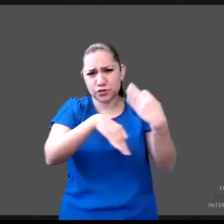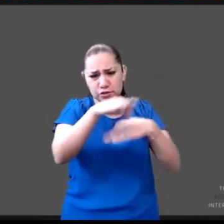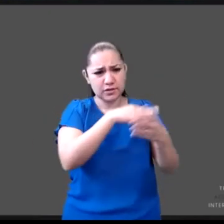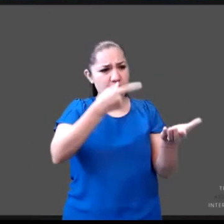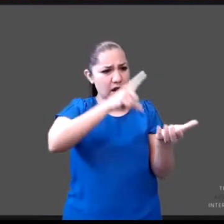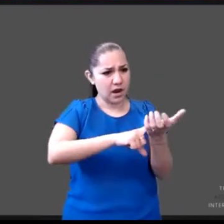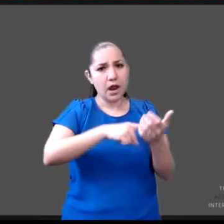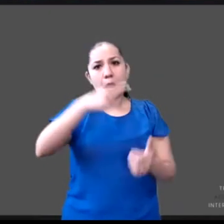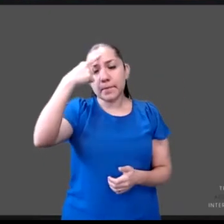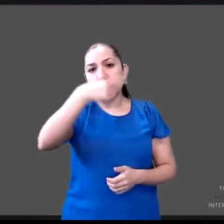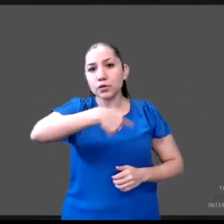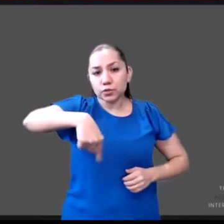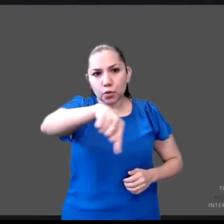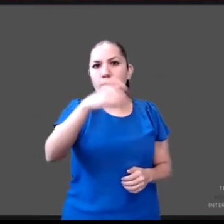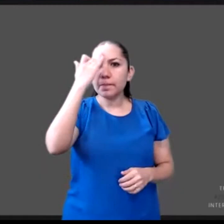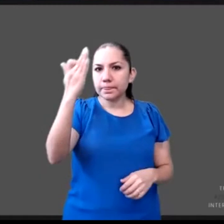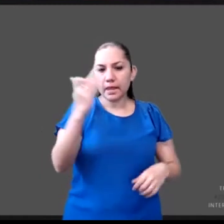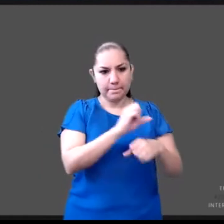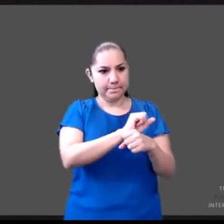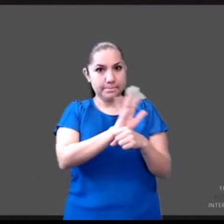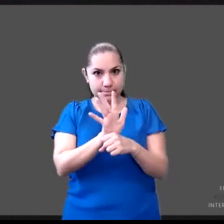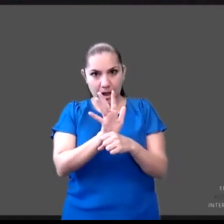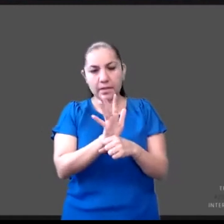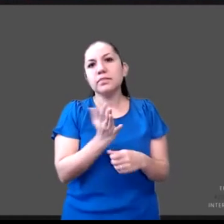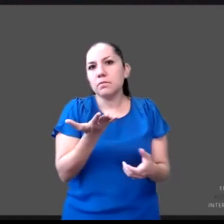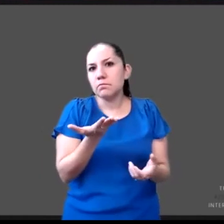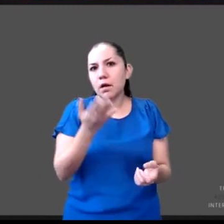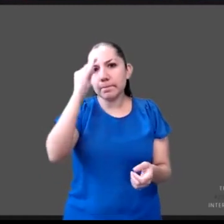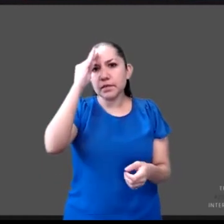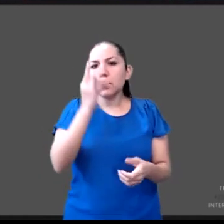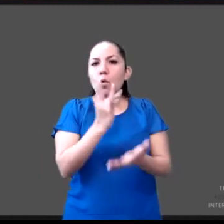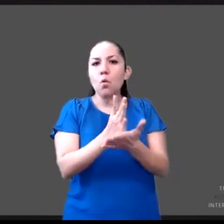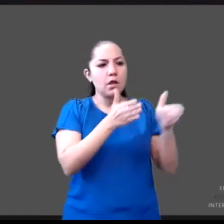importante de esta pandemia. O sea, no hay soluciones de un sector. O esas